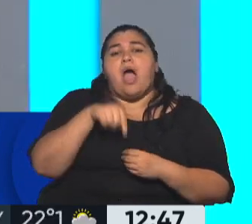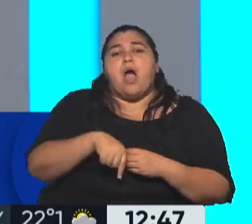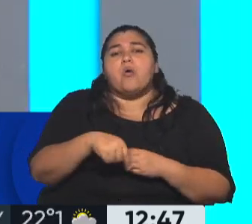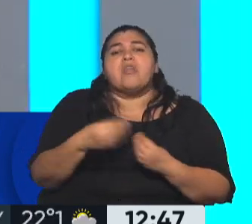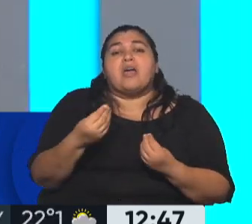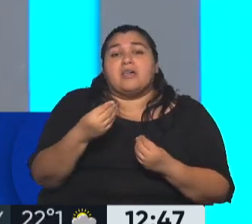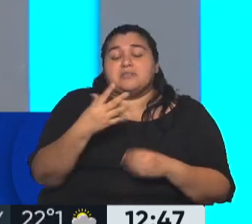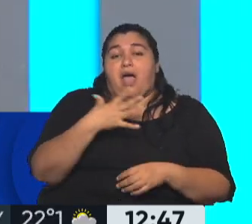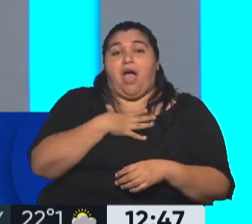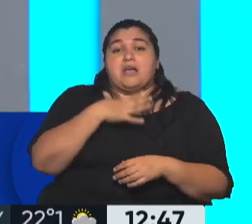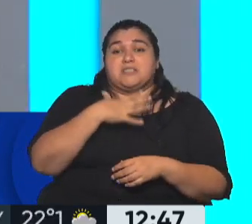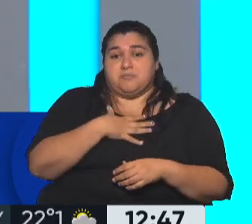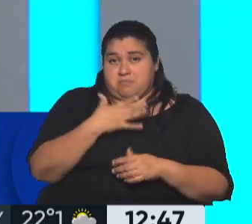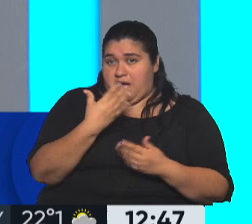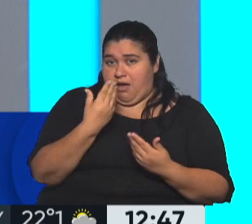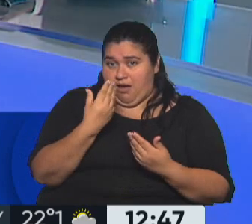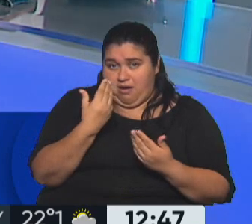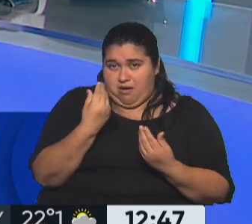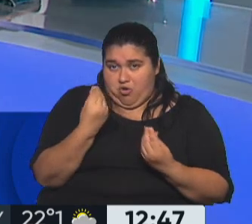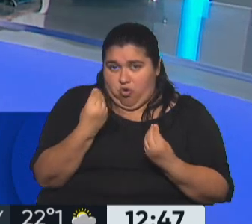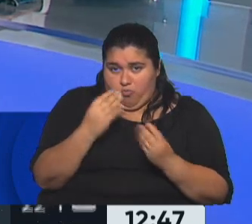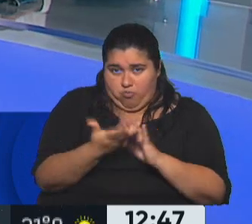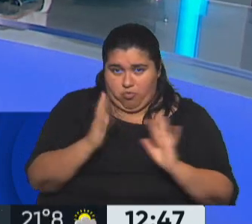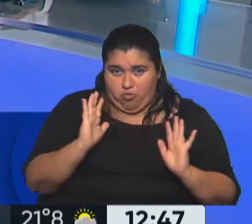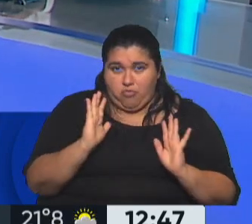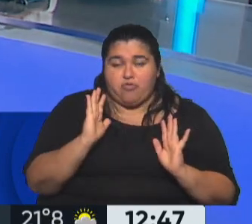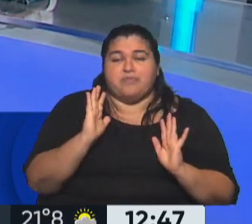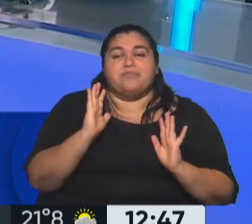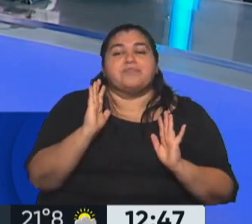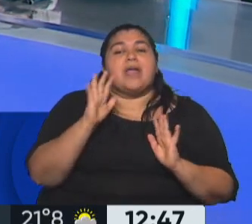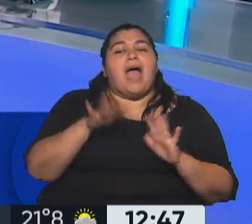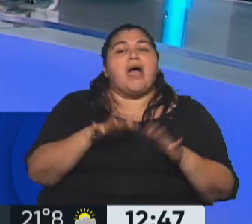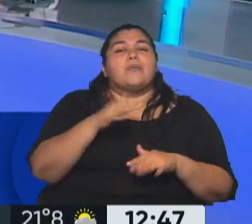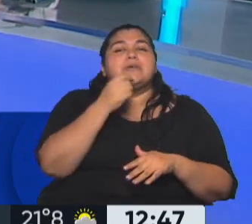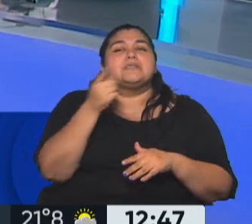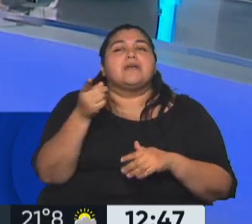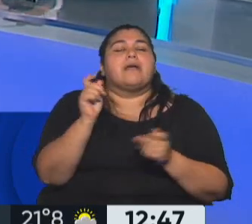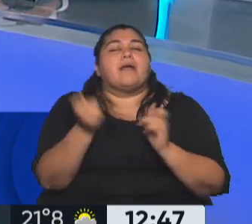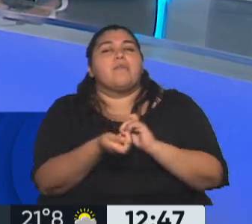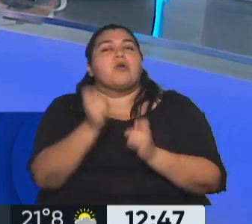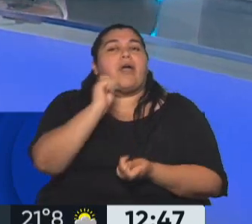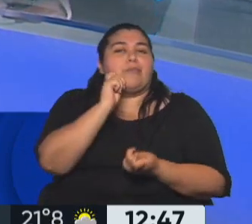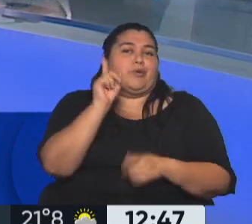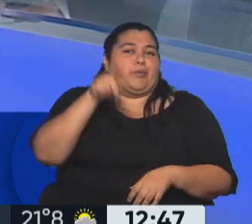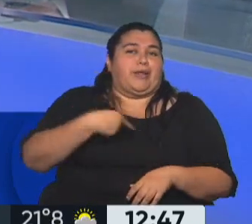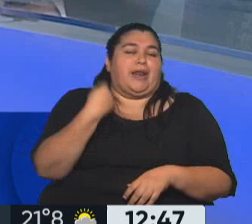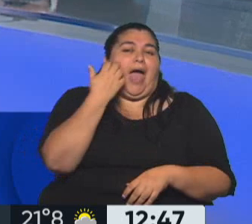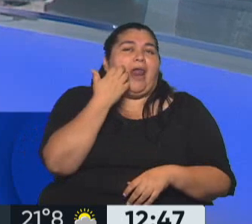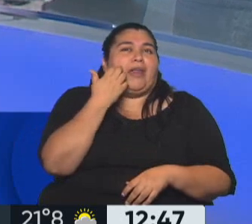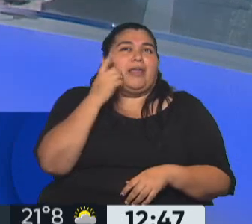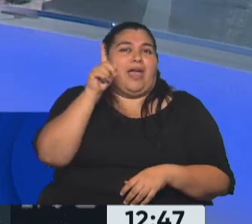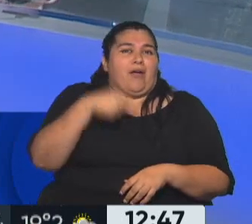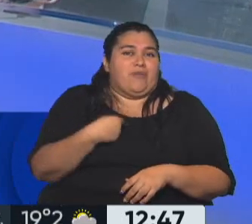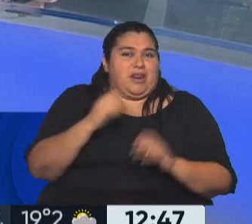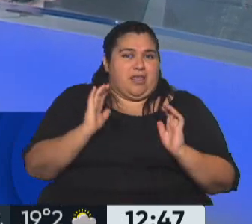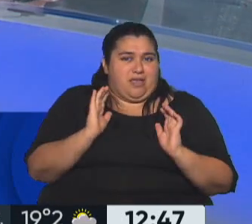asma? Por supuesto que sí. Por supuesto que sí. Lo que pasa es que a veces cuando te mueven de un lugar al otro tiene que ver con los alergenos que a vos te afectan. Claro.